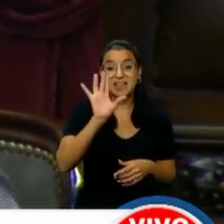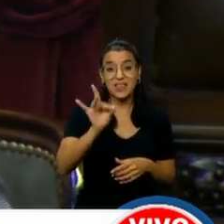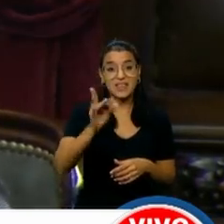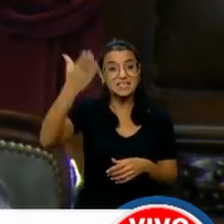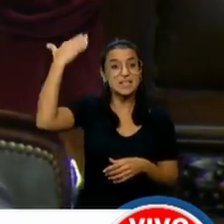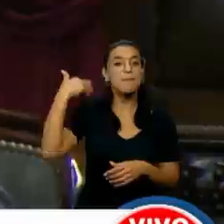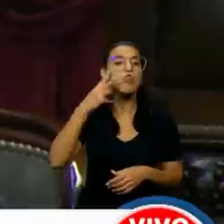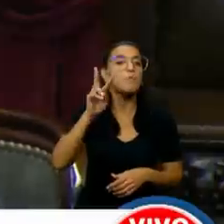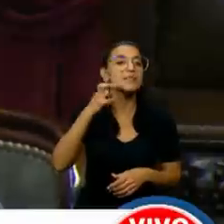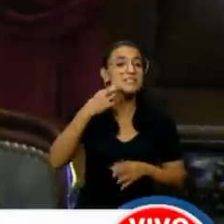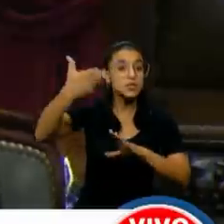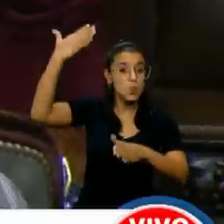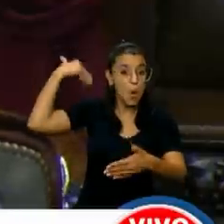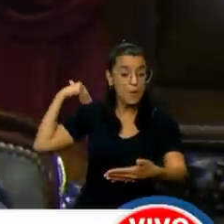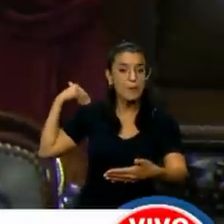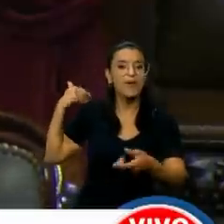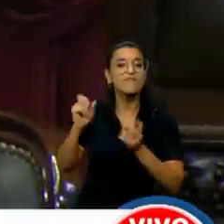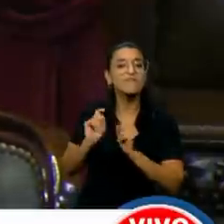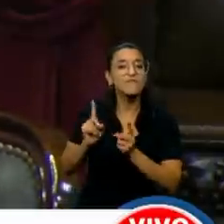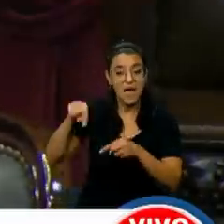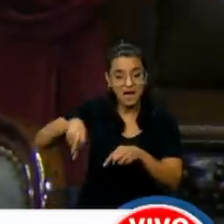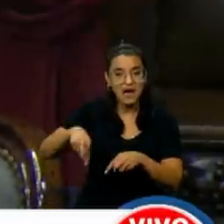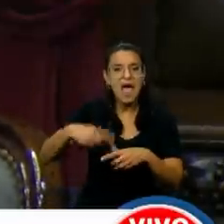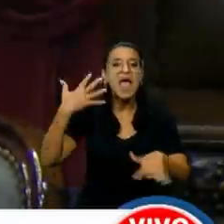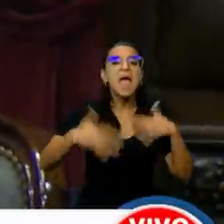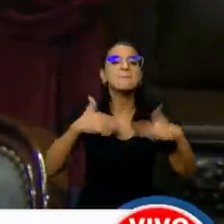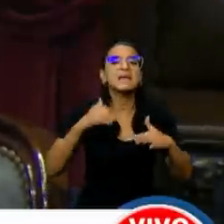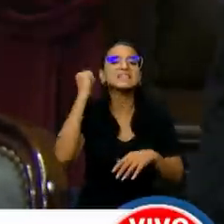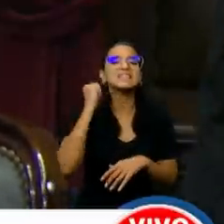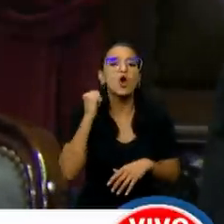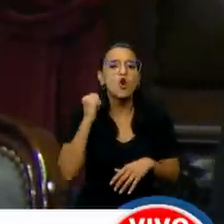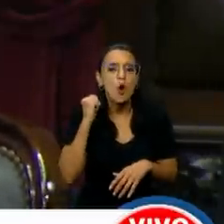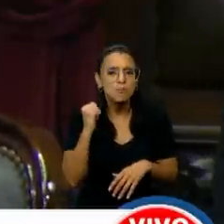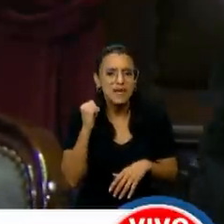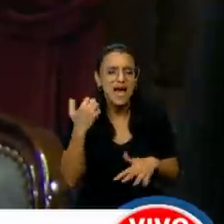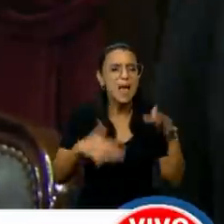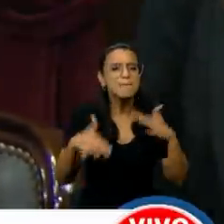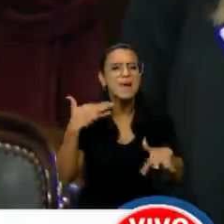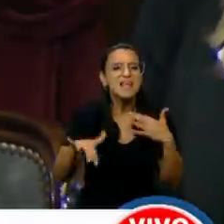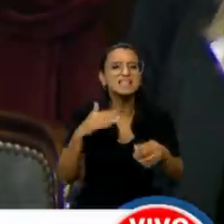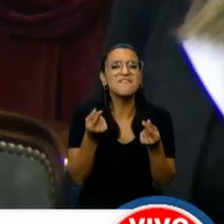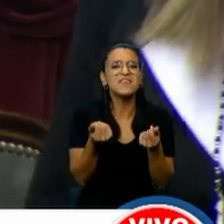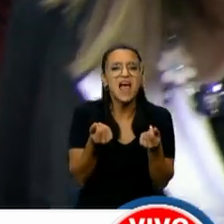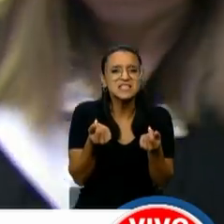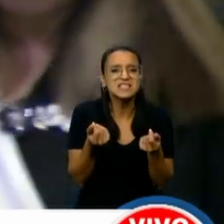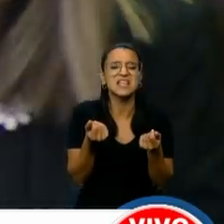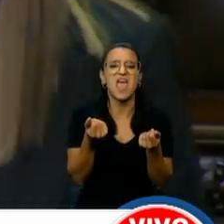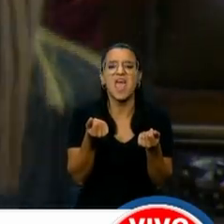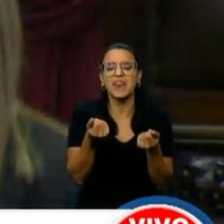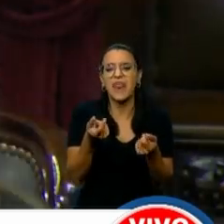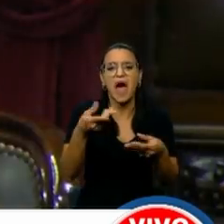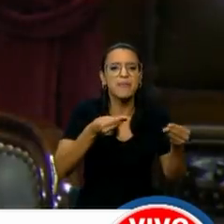2019 están vigente en nuestro país emergencias económicas emergencia financiera fiscal